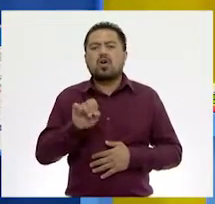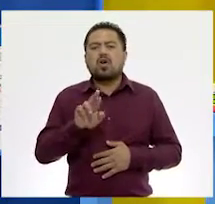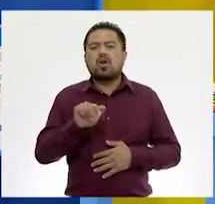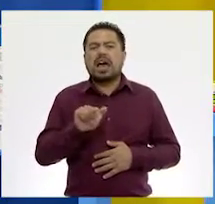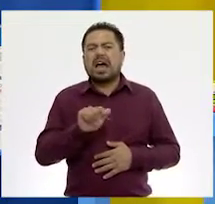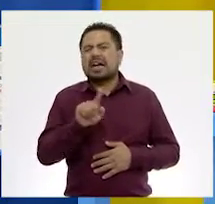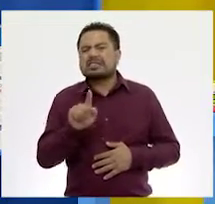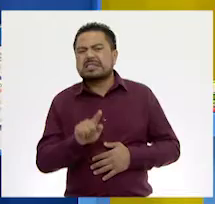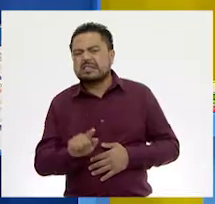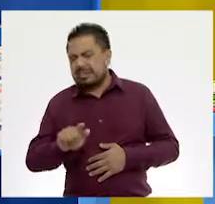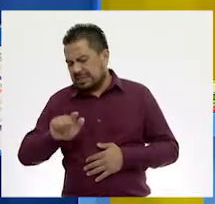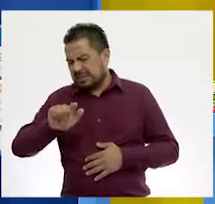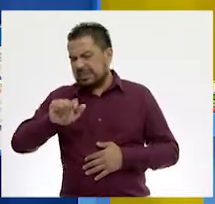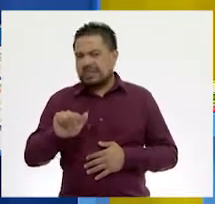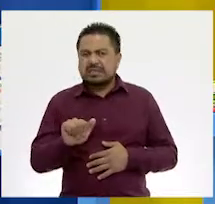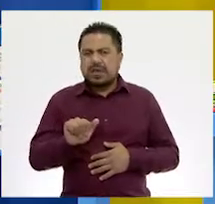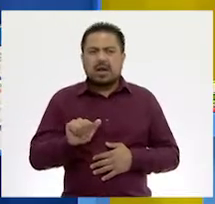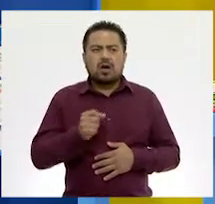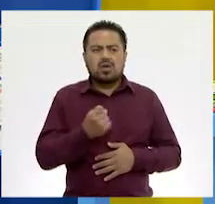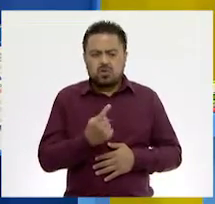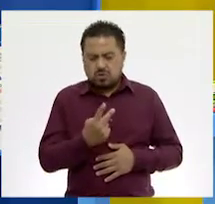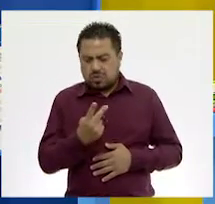coraza. Coraza.